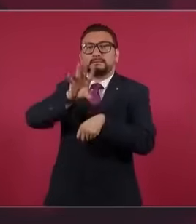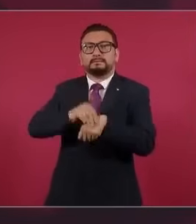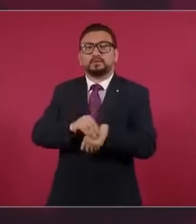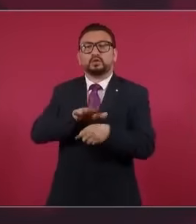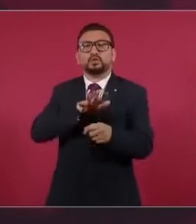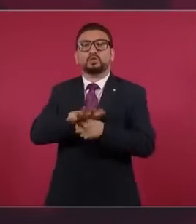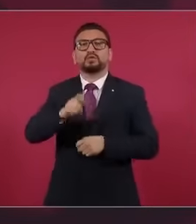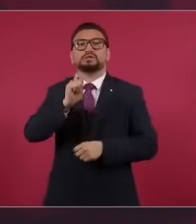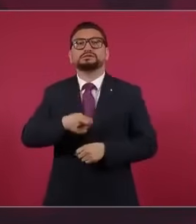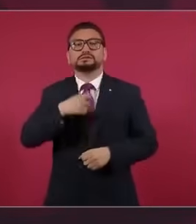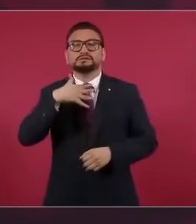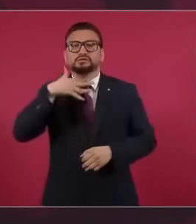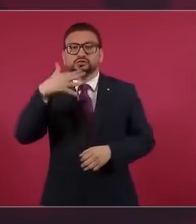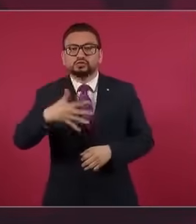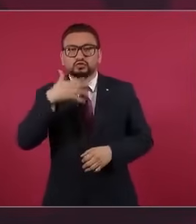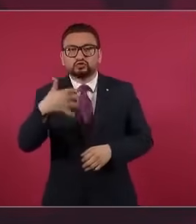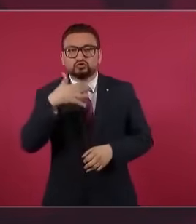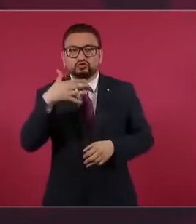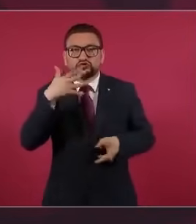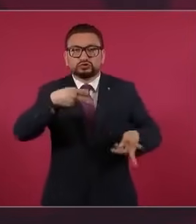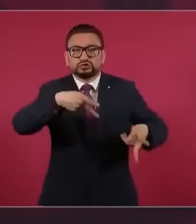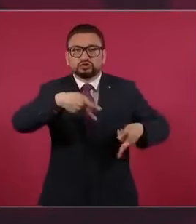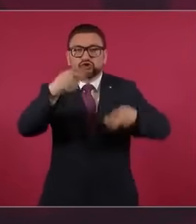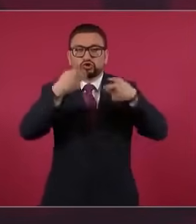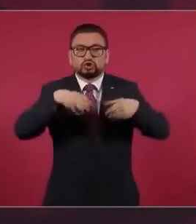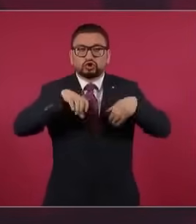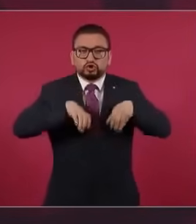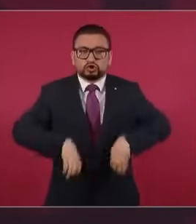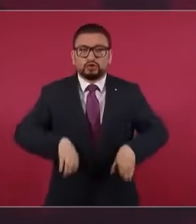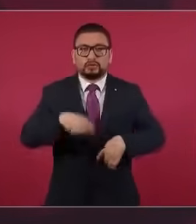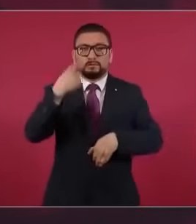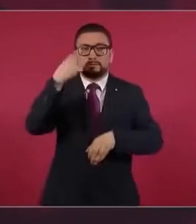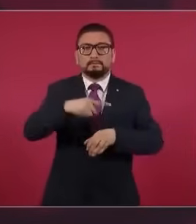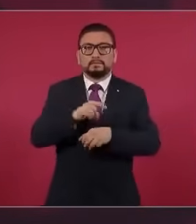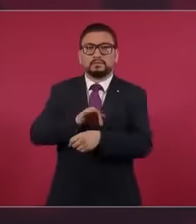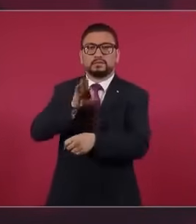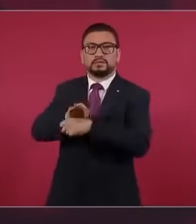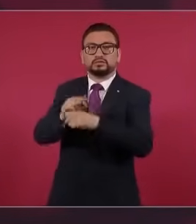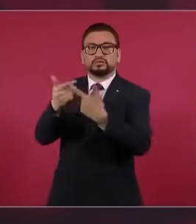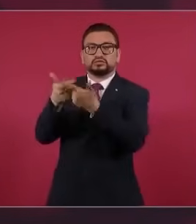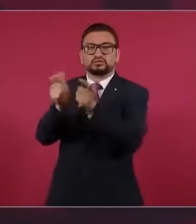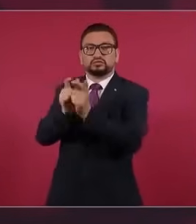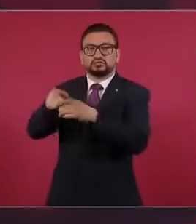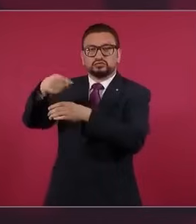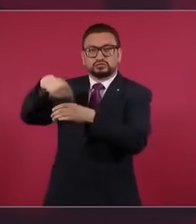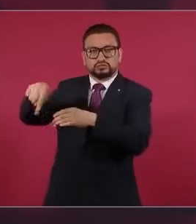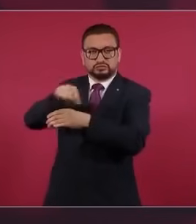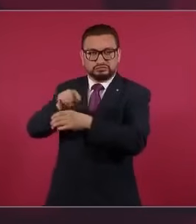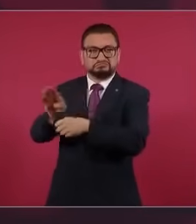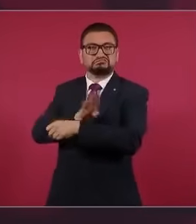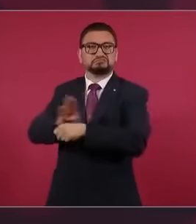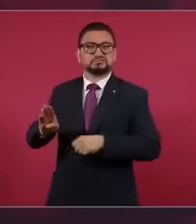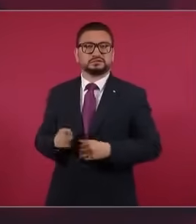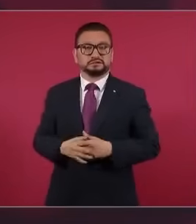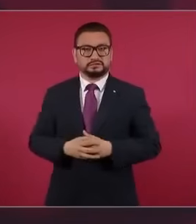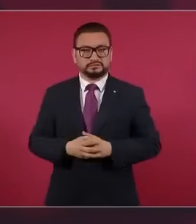la corrupción, el despojo en beneficio de una minoría.